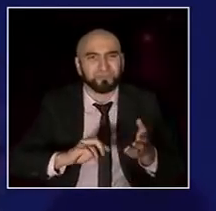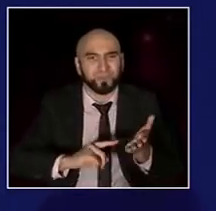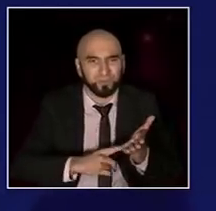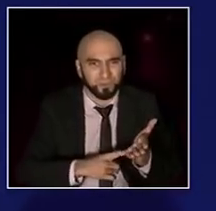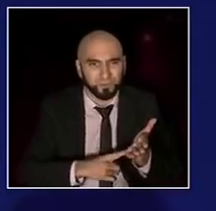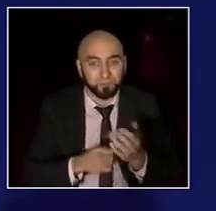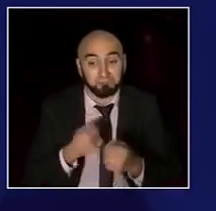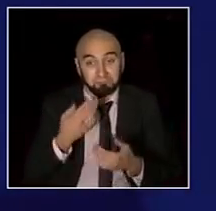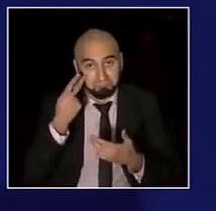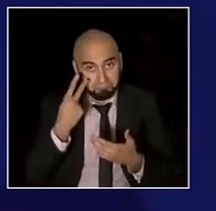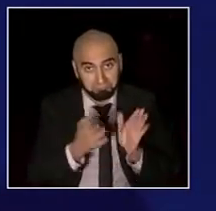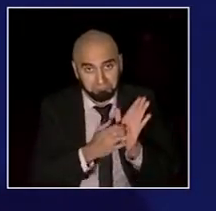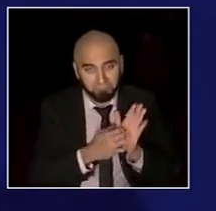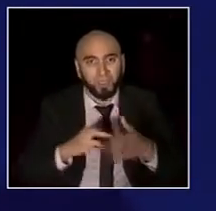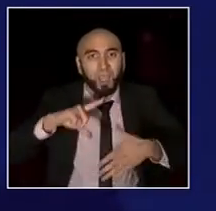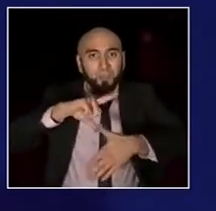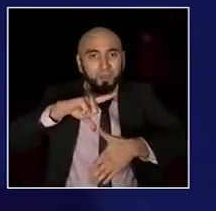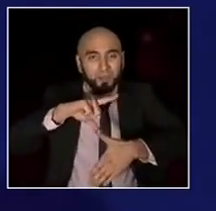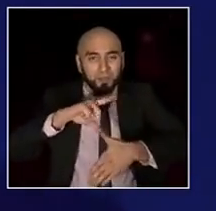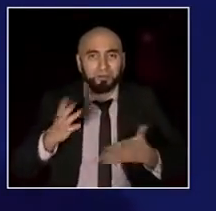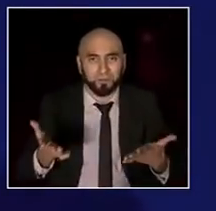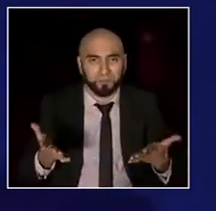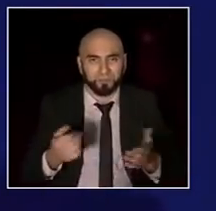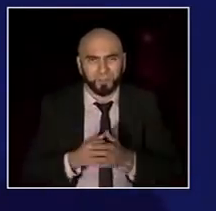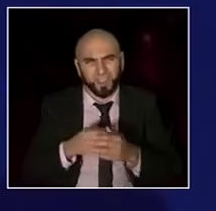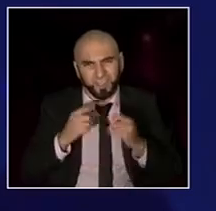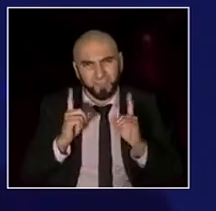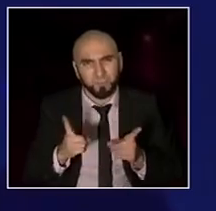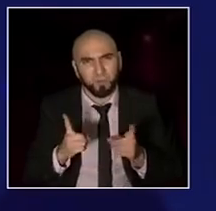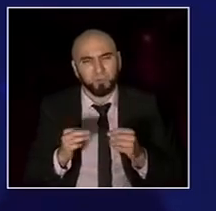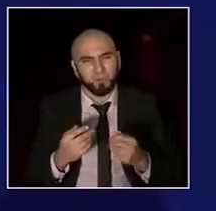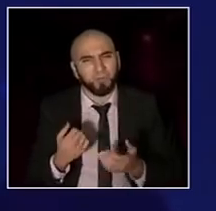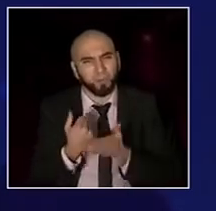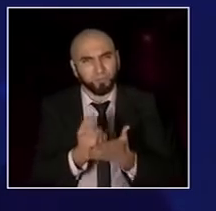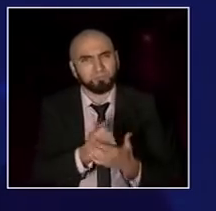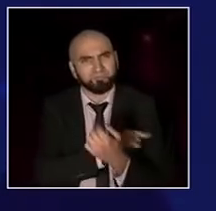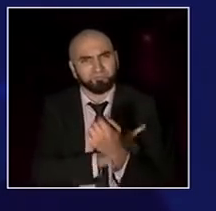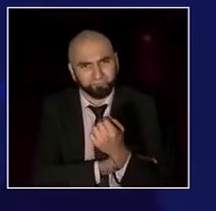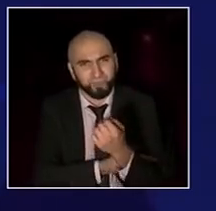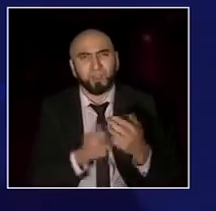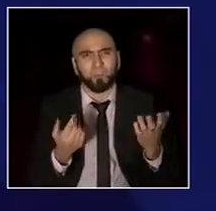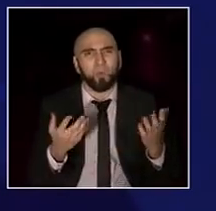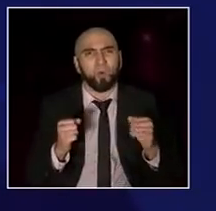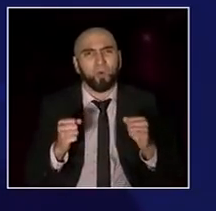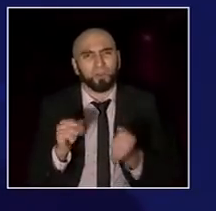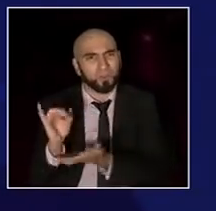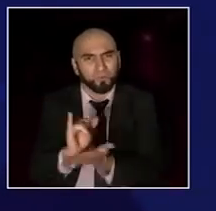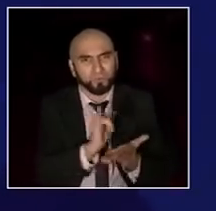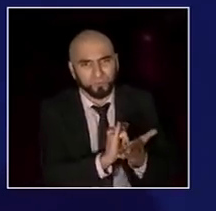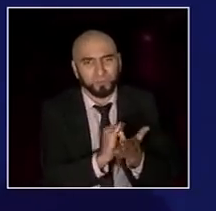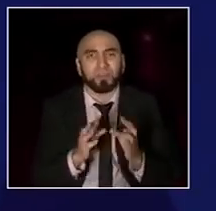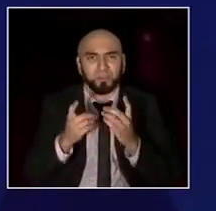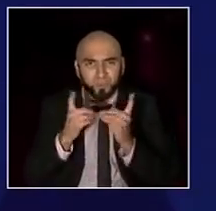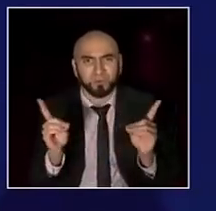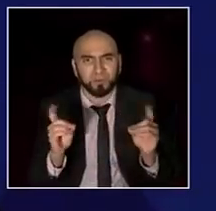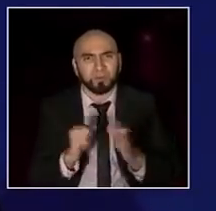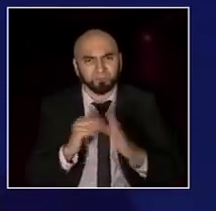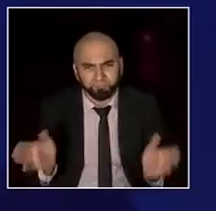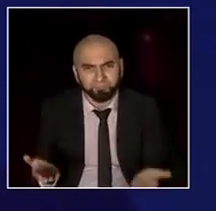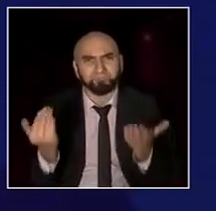para comprobarlo. Tenemos que fortalecer las instituciones democráticas y la conciencia e impulso democrático